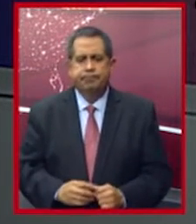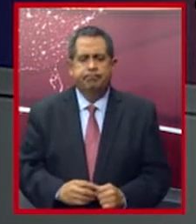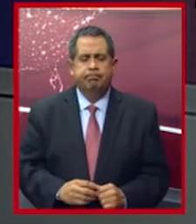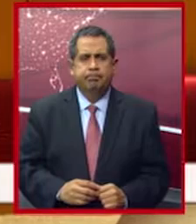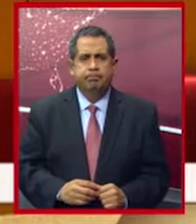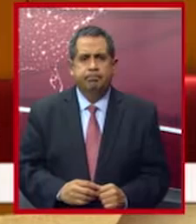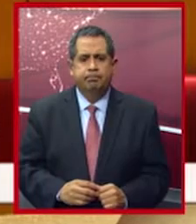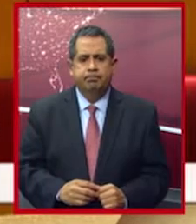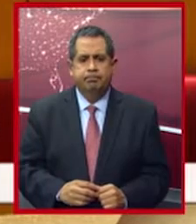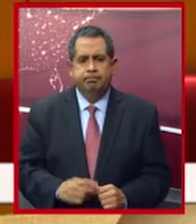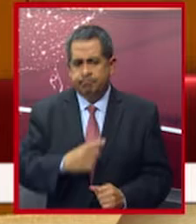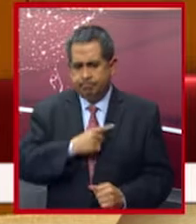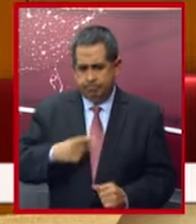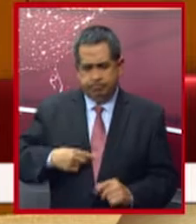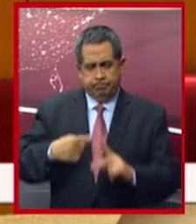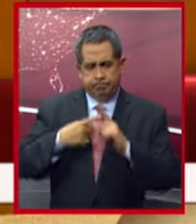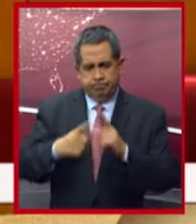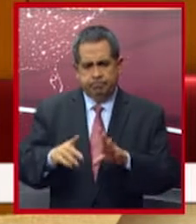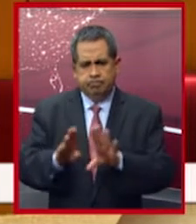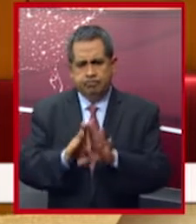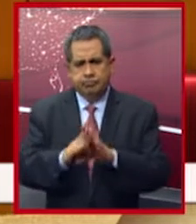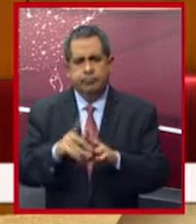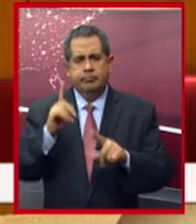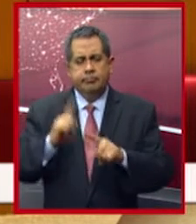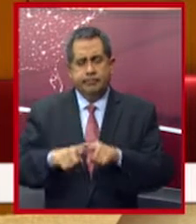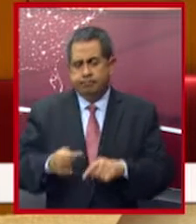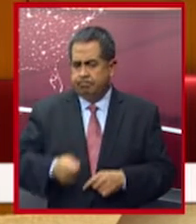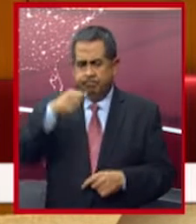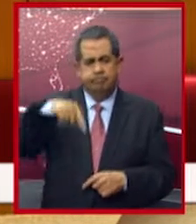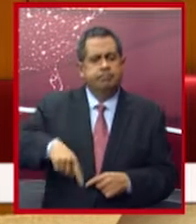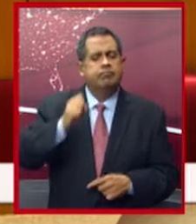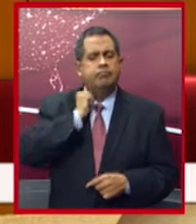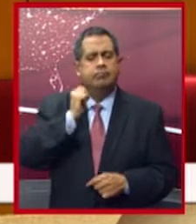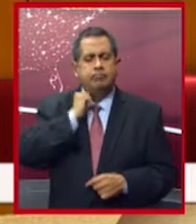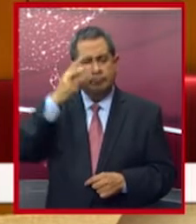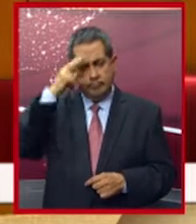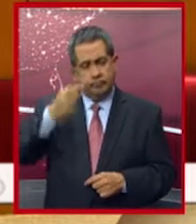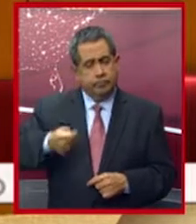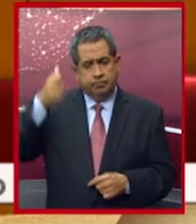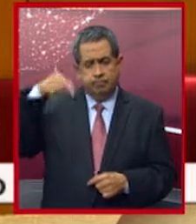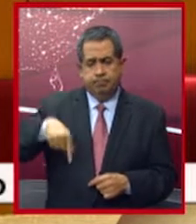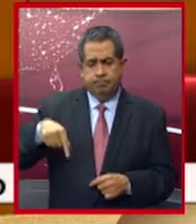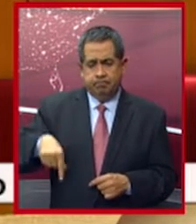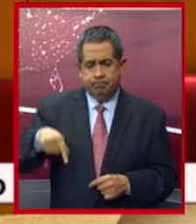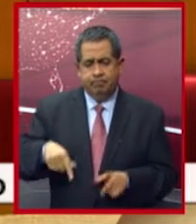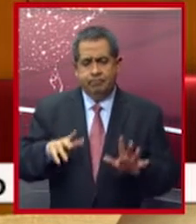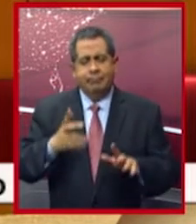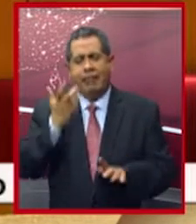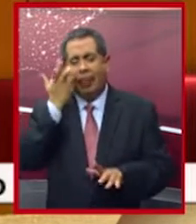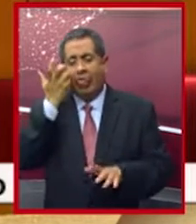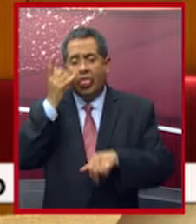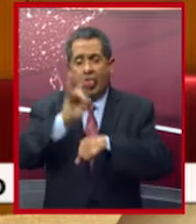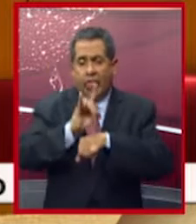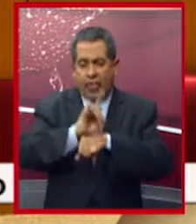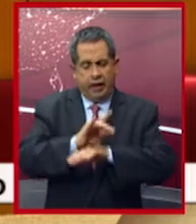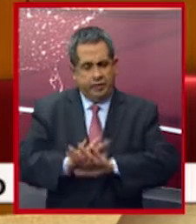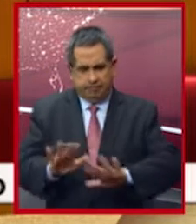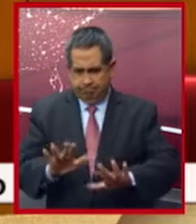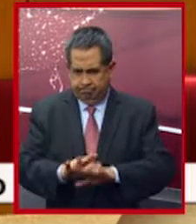Tenemos que iniciar por el Senado de la República sin